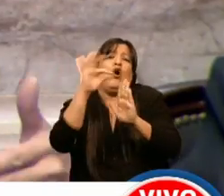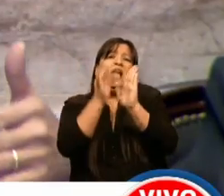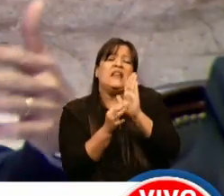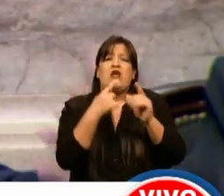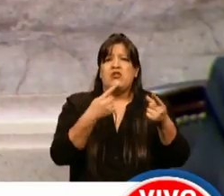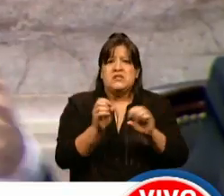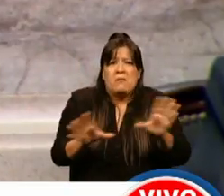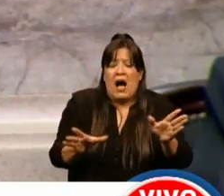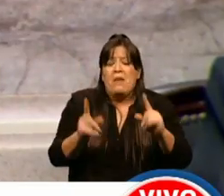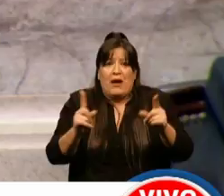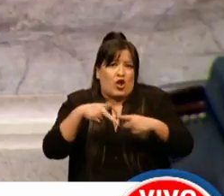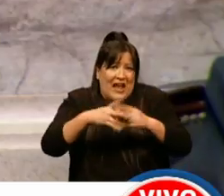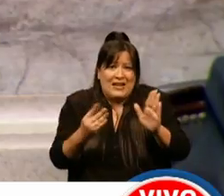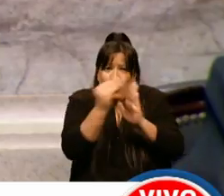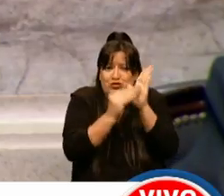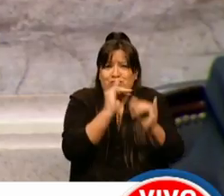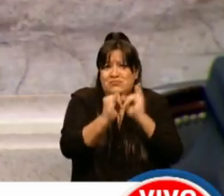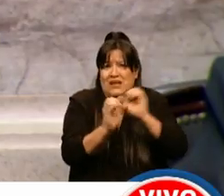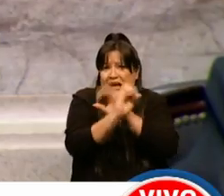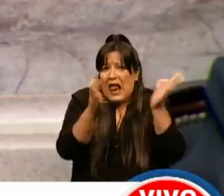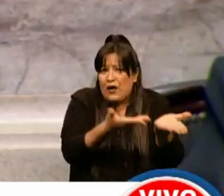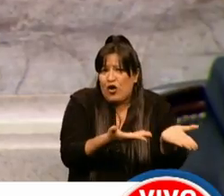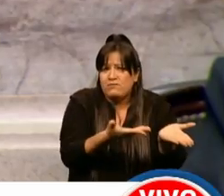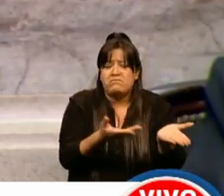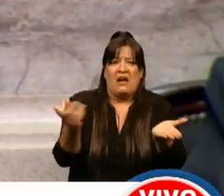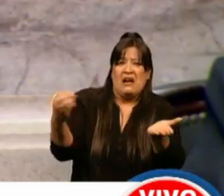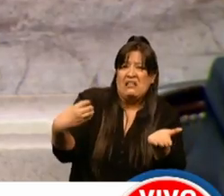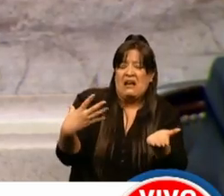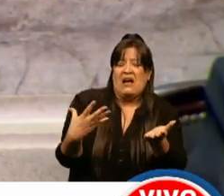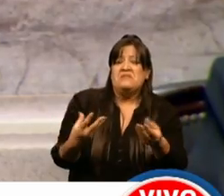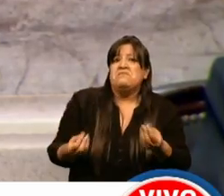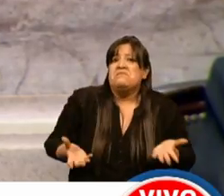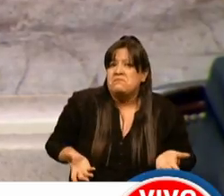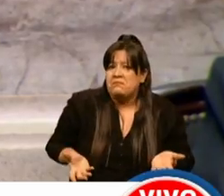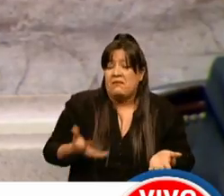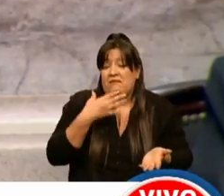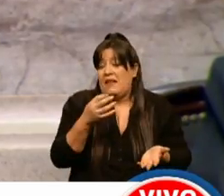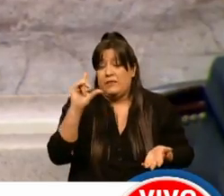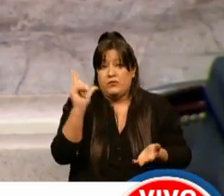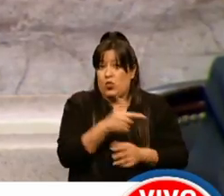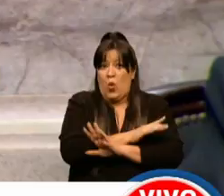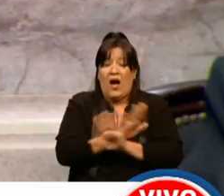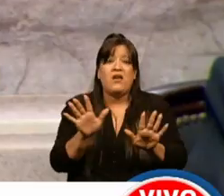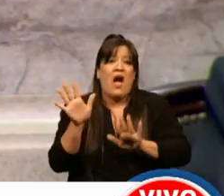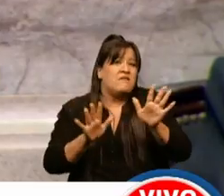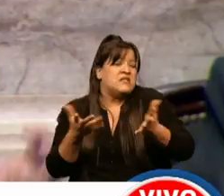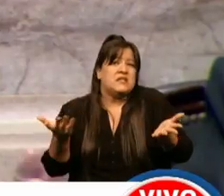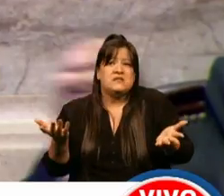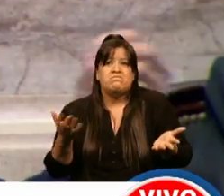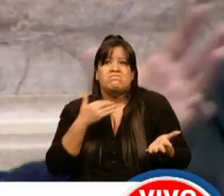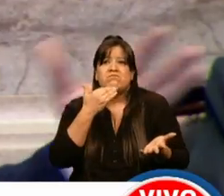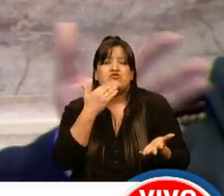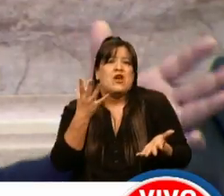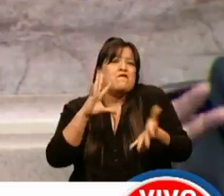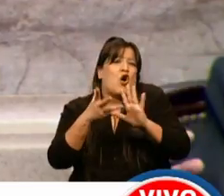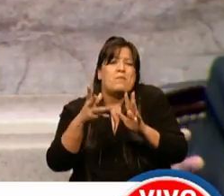criterios que se toman son criterios técnicos entonces creo que hay veces que no se puede buscar aquellas